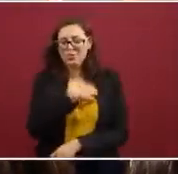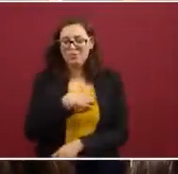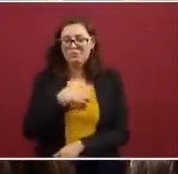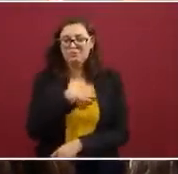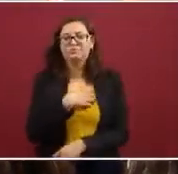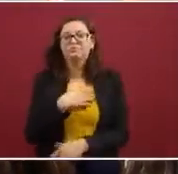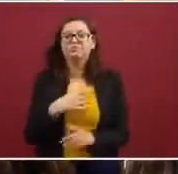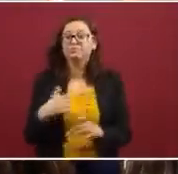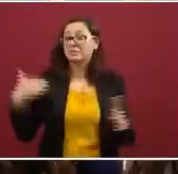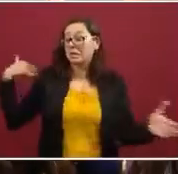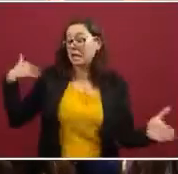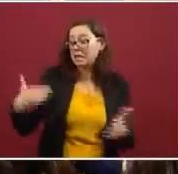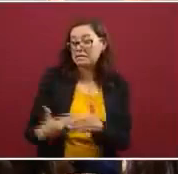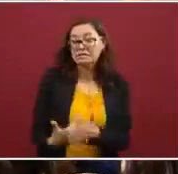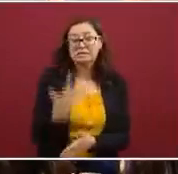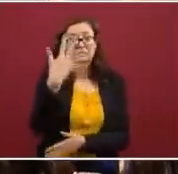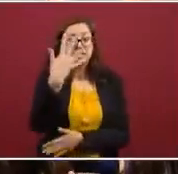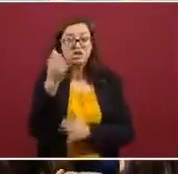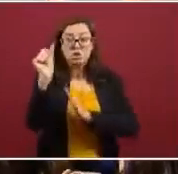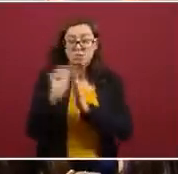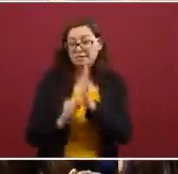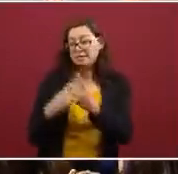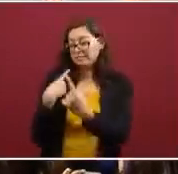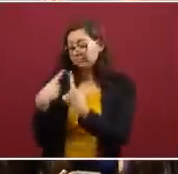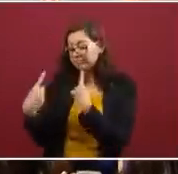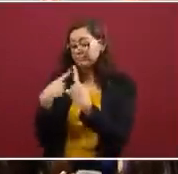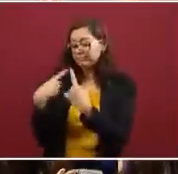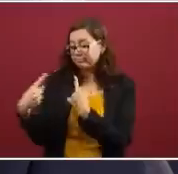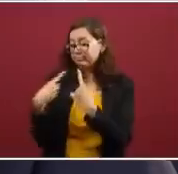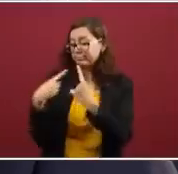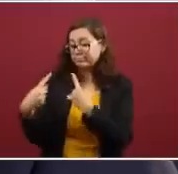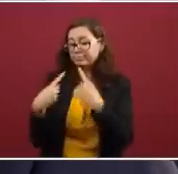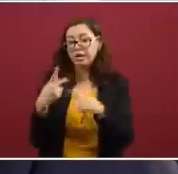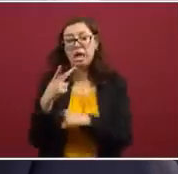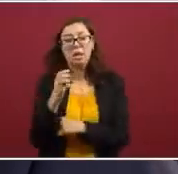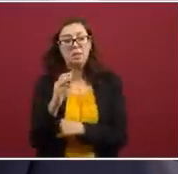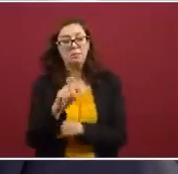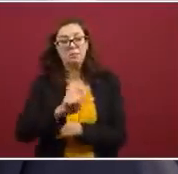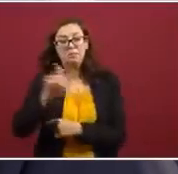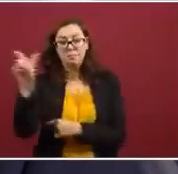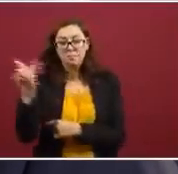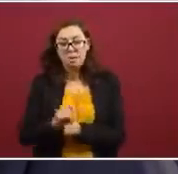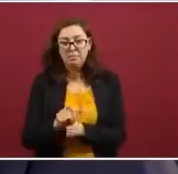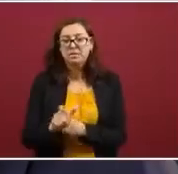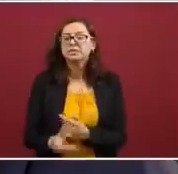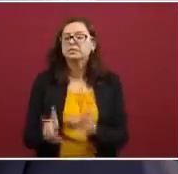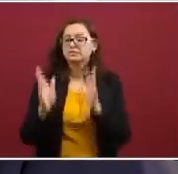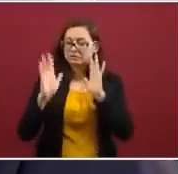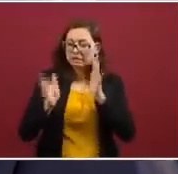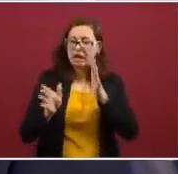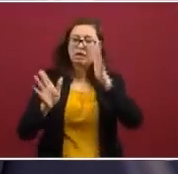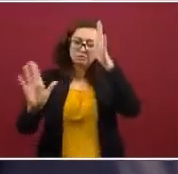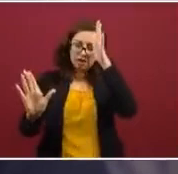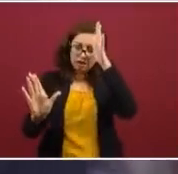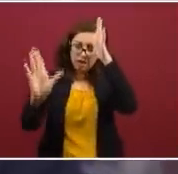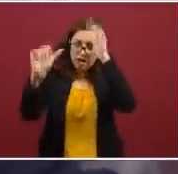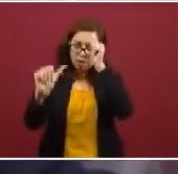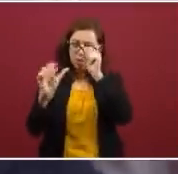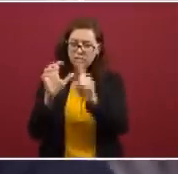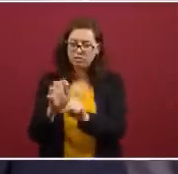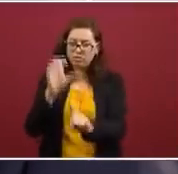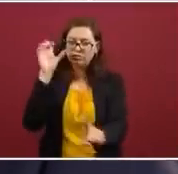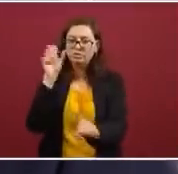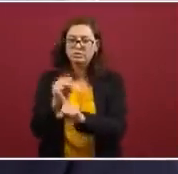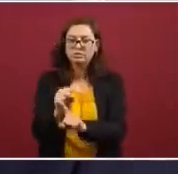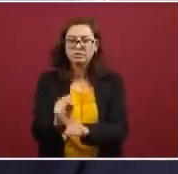de negociaciones, Pemex ha logrado alcanzar un acuerdo muy importante para refinanciar